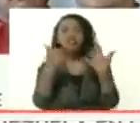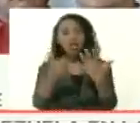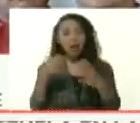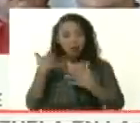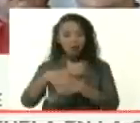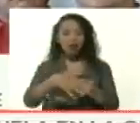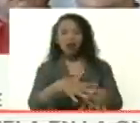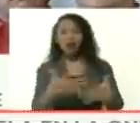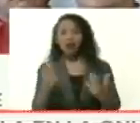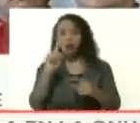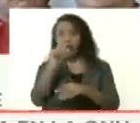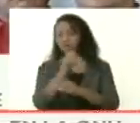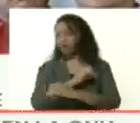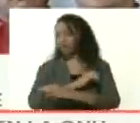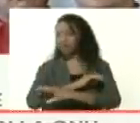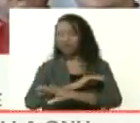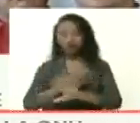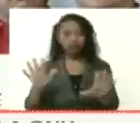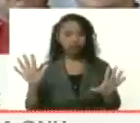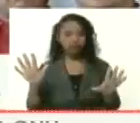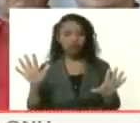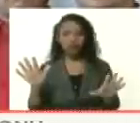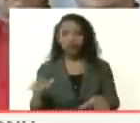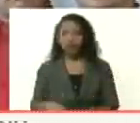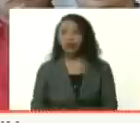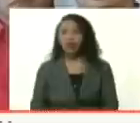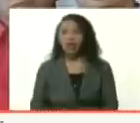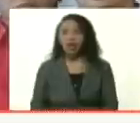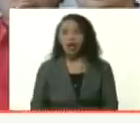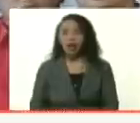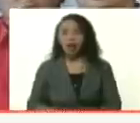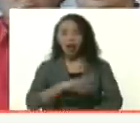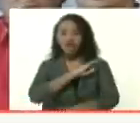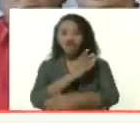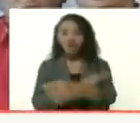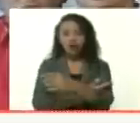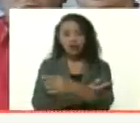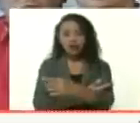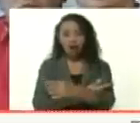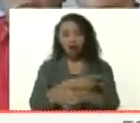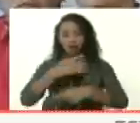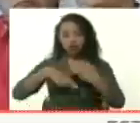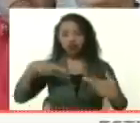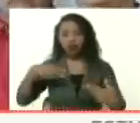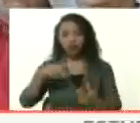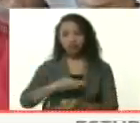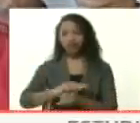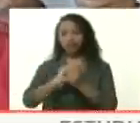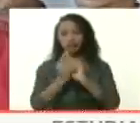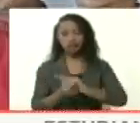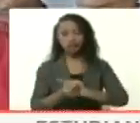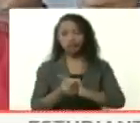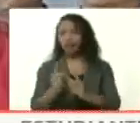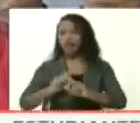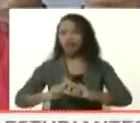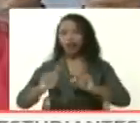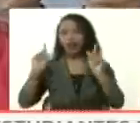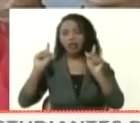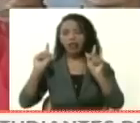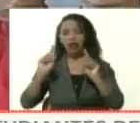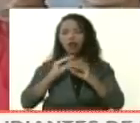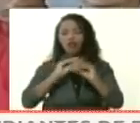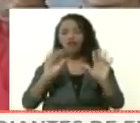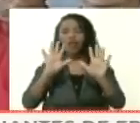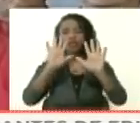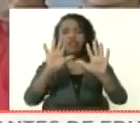marchar. Un desastre. Las fuerzas revolucionarias, al contrario, fueron convocadas y el día 16